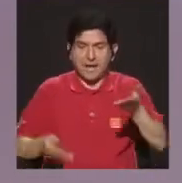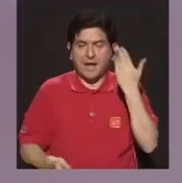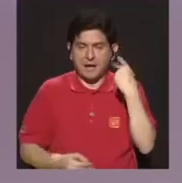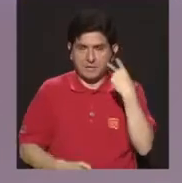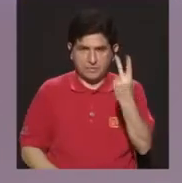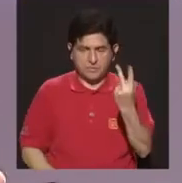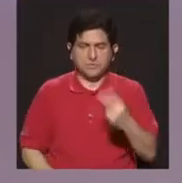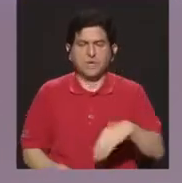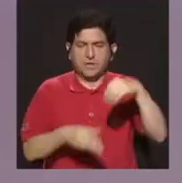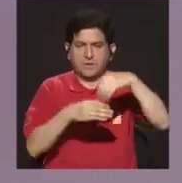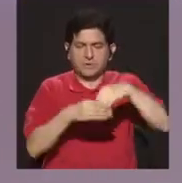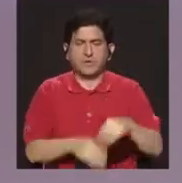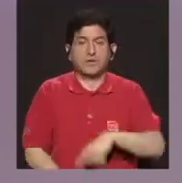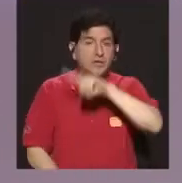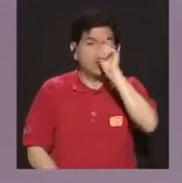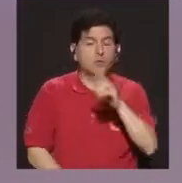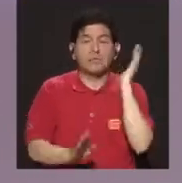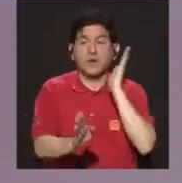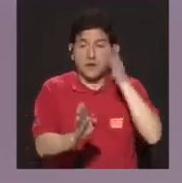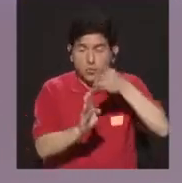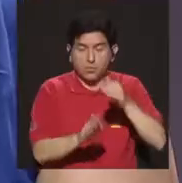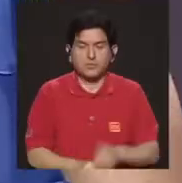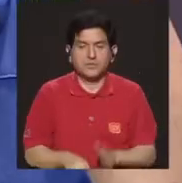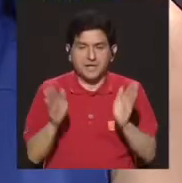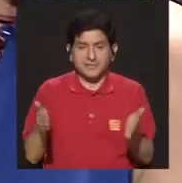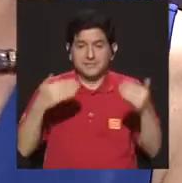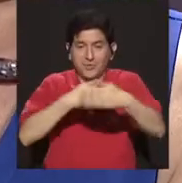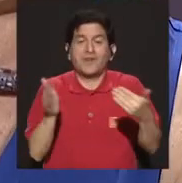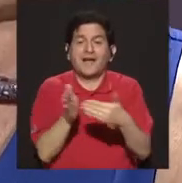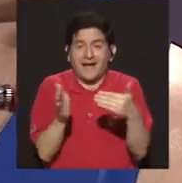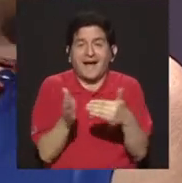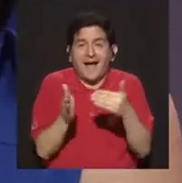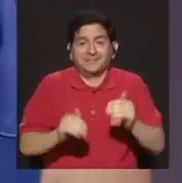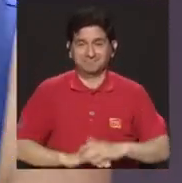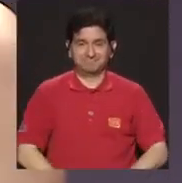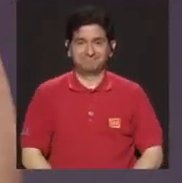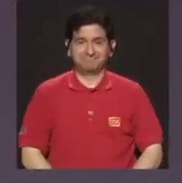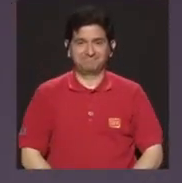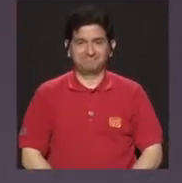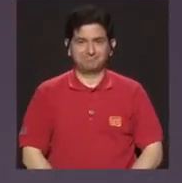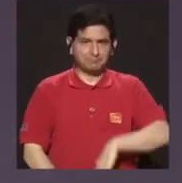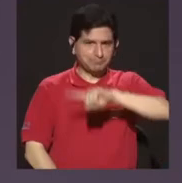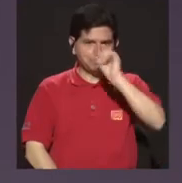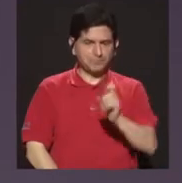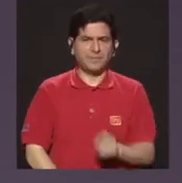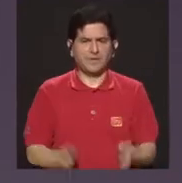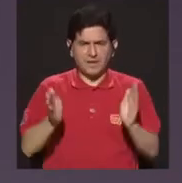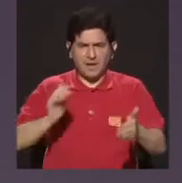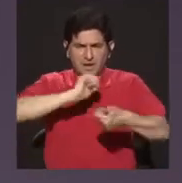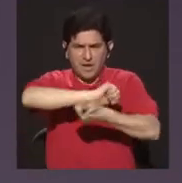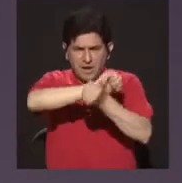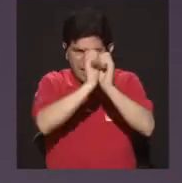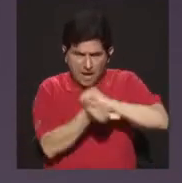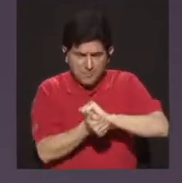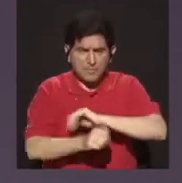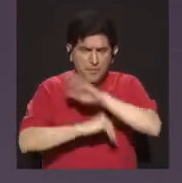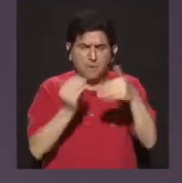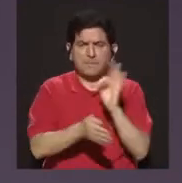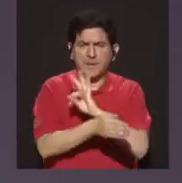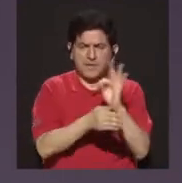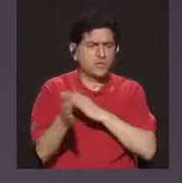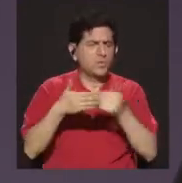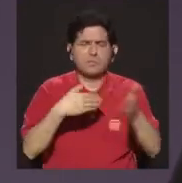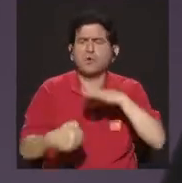de contenido en unas preguntas que son muy concretas tiene que ver con la cajita de nuevo las dice preguntan el convertidor aplica para cualquier televisor por